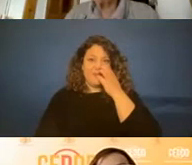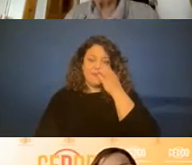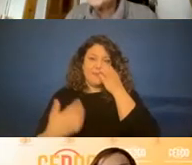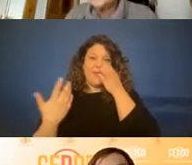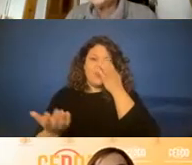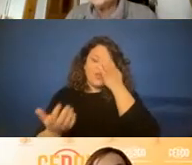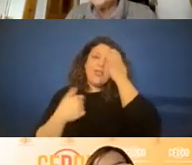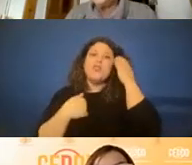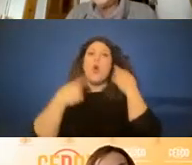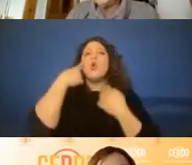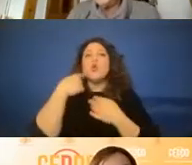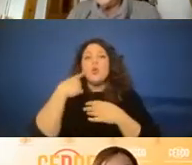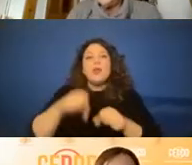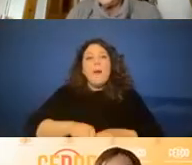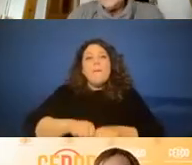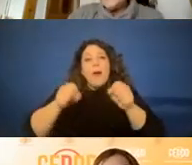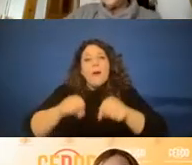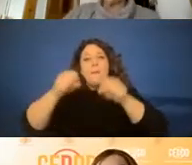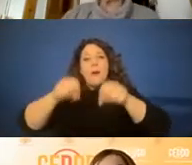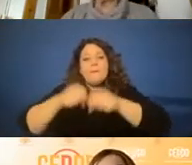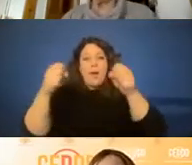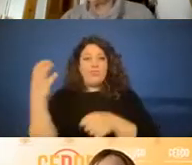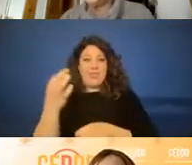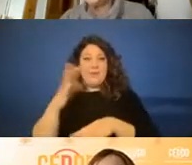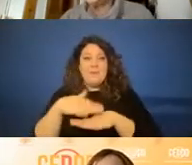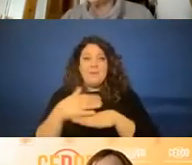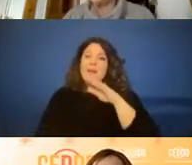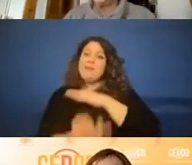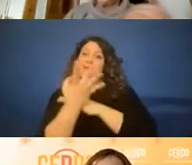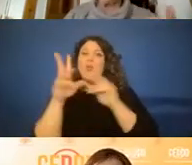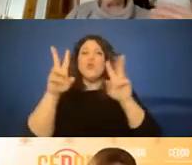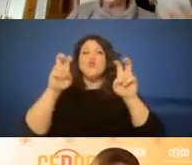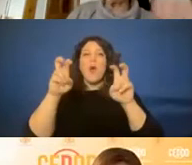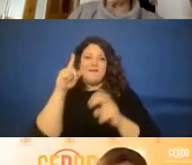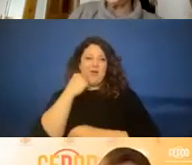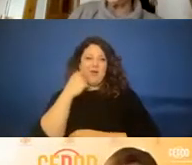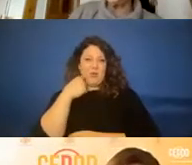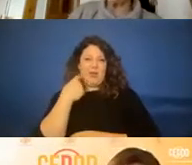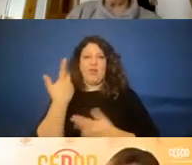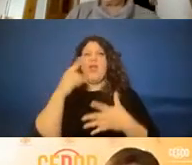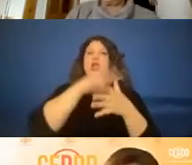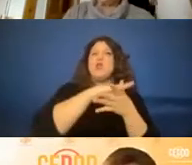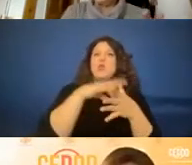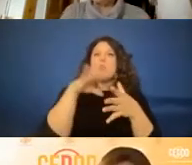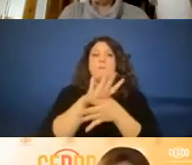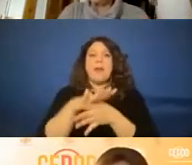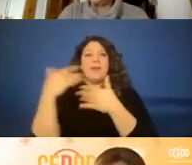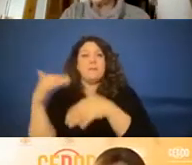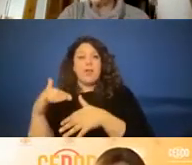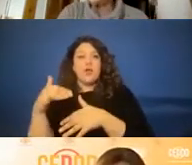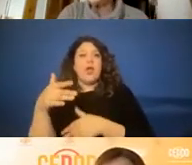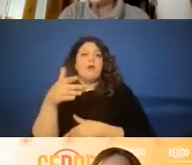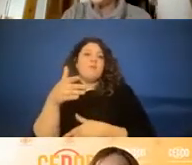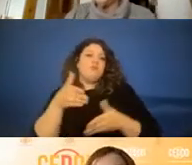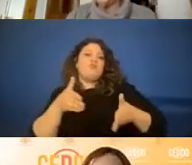romper rutinas para que cree nuevas rutinas. Entonces, lunes, martes y miércoles va por un espacio, por